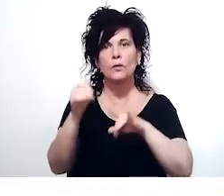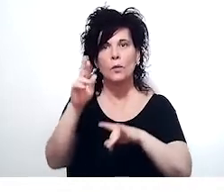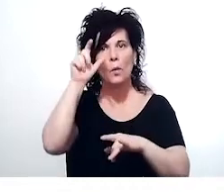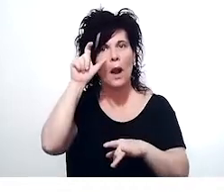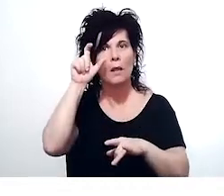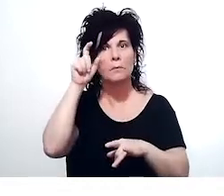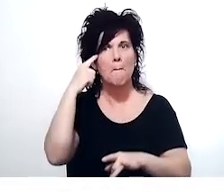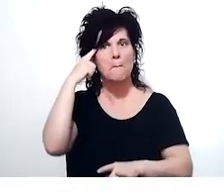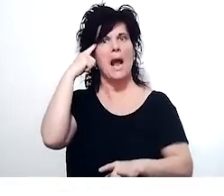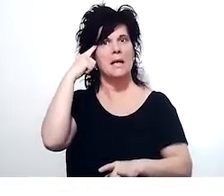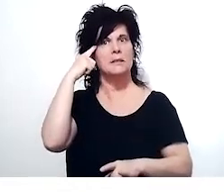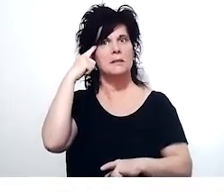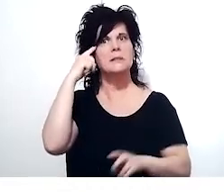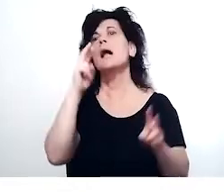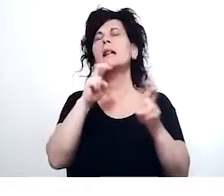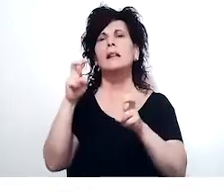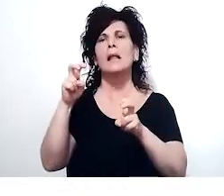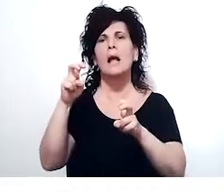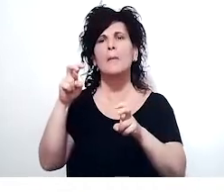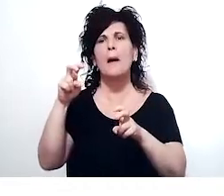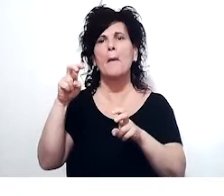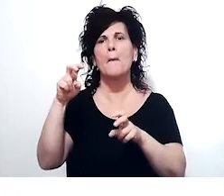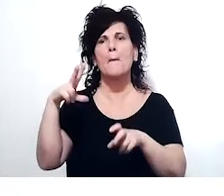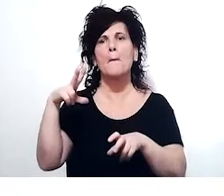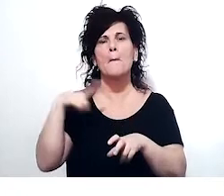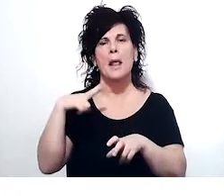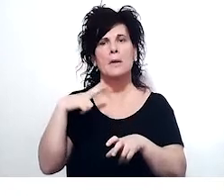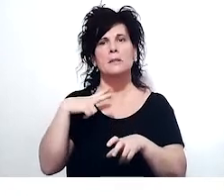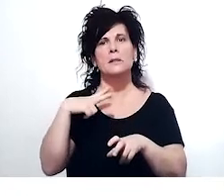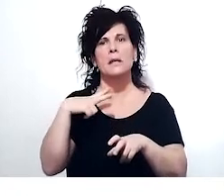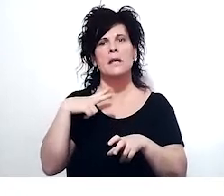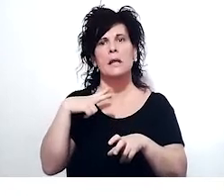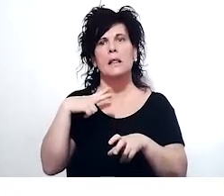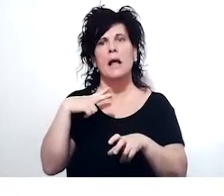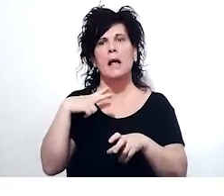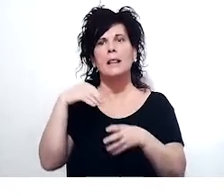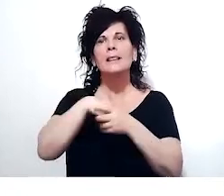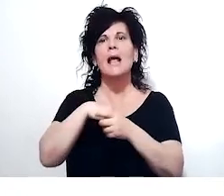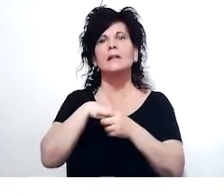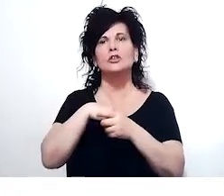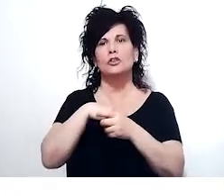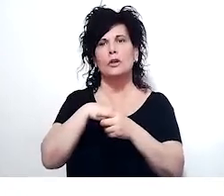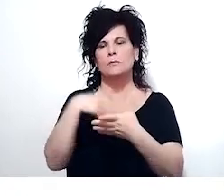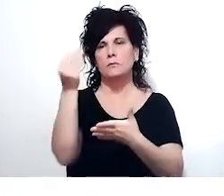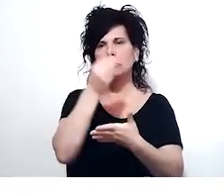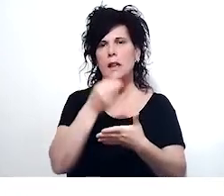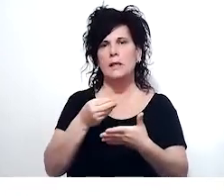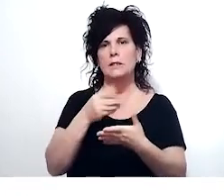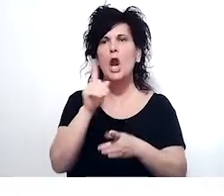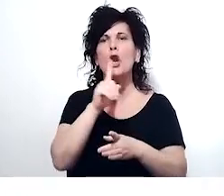cuenta temas de privacidad cuando está diseñando la plataforma o cuando está diseñando el software. No después hacer un